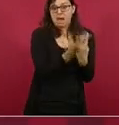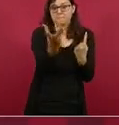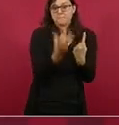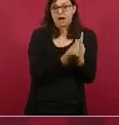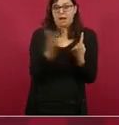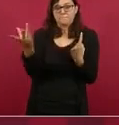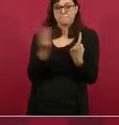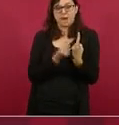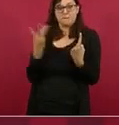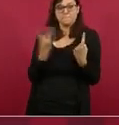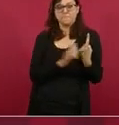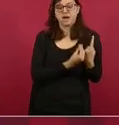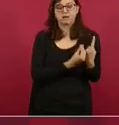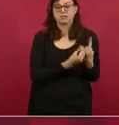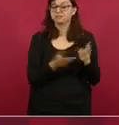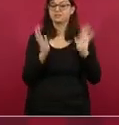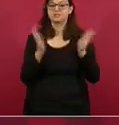y